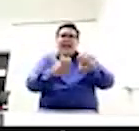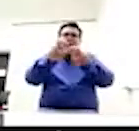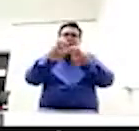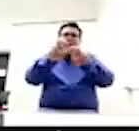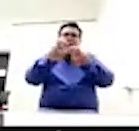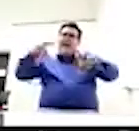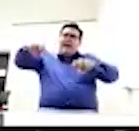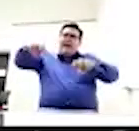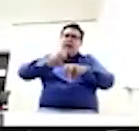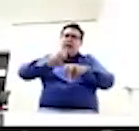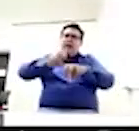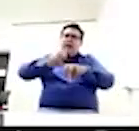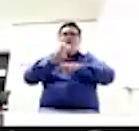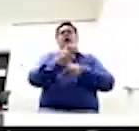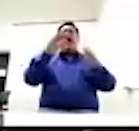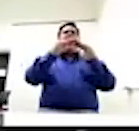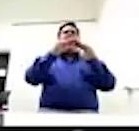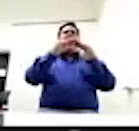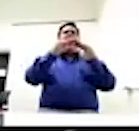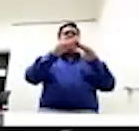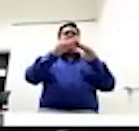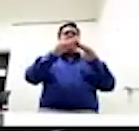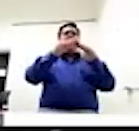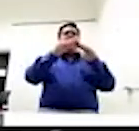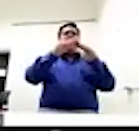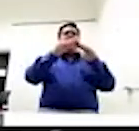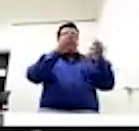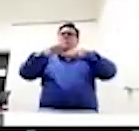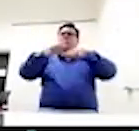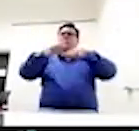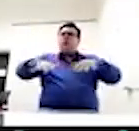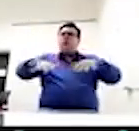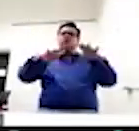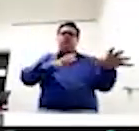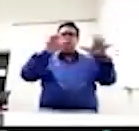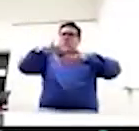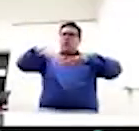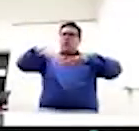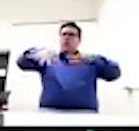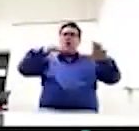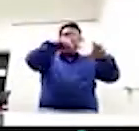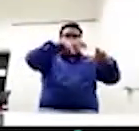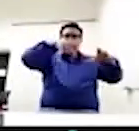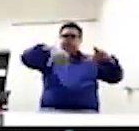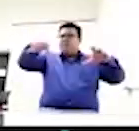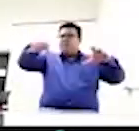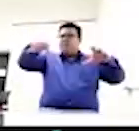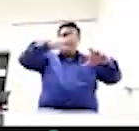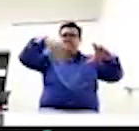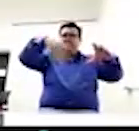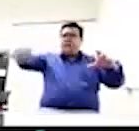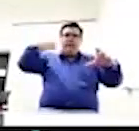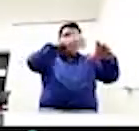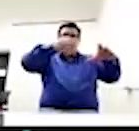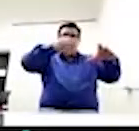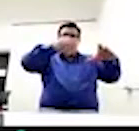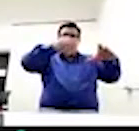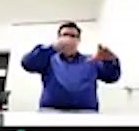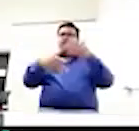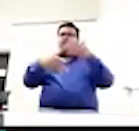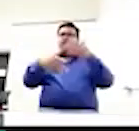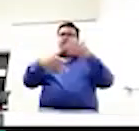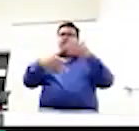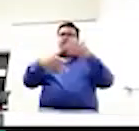casa y lo depositan en forma sucesiva en diferentes recipientes vacíos, cada vez más grandes, los cuales